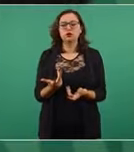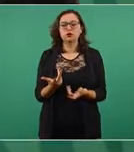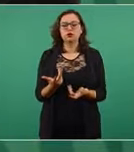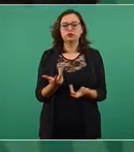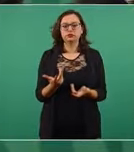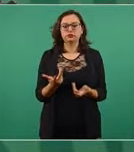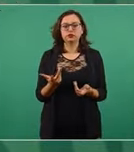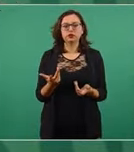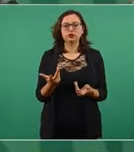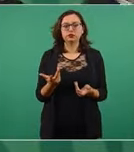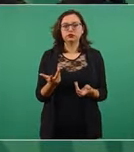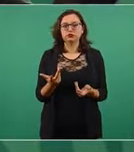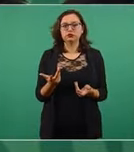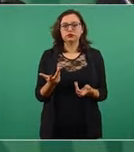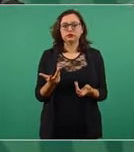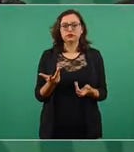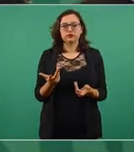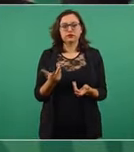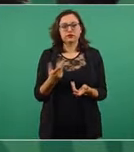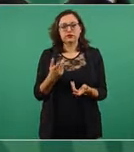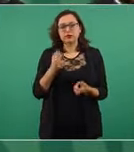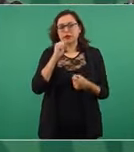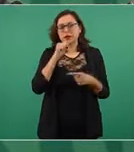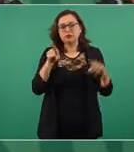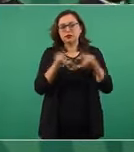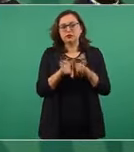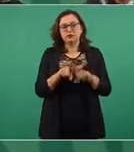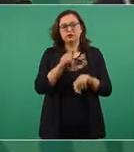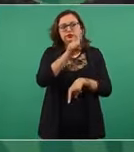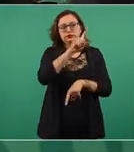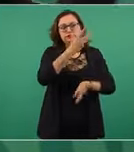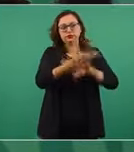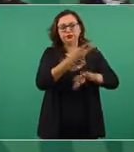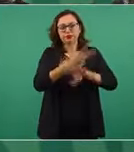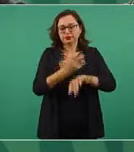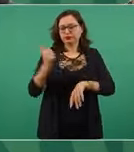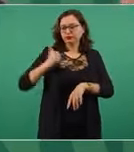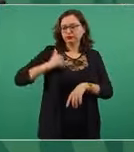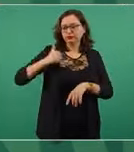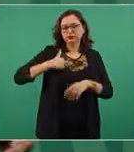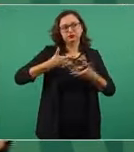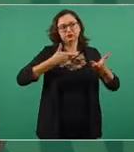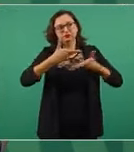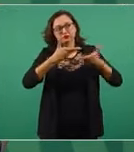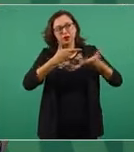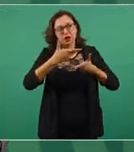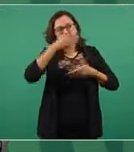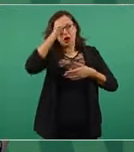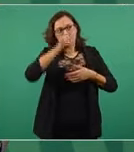un acuerdo con Estados Unidos, con Canadá, para que lleguen inversiones.